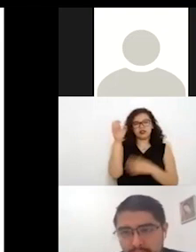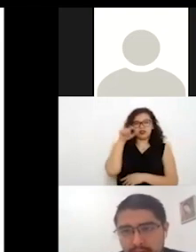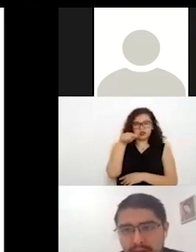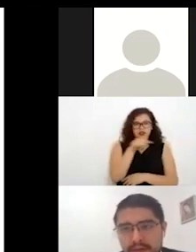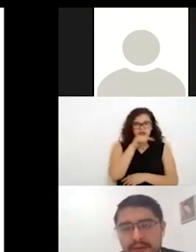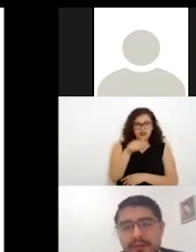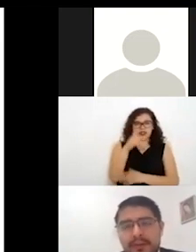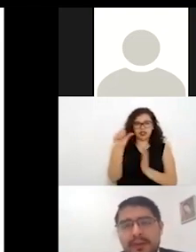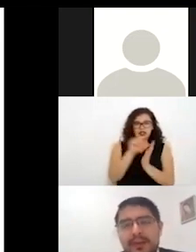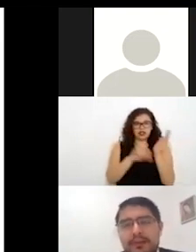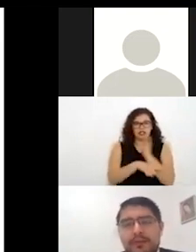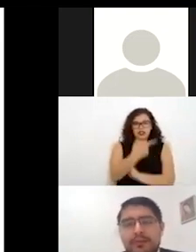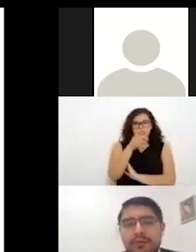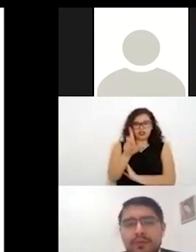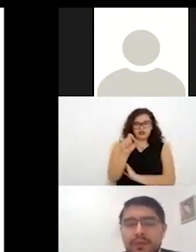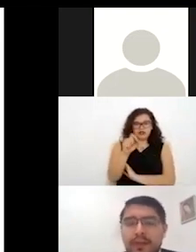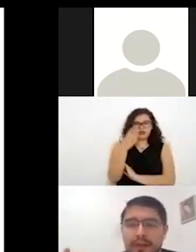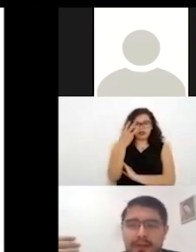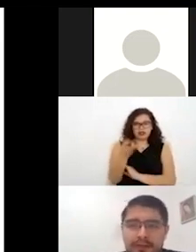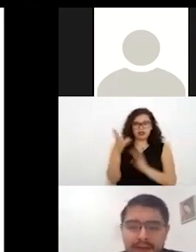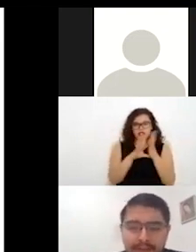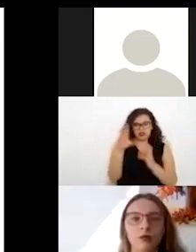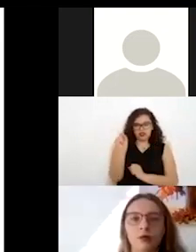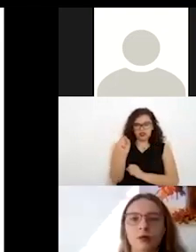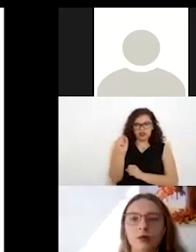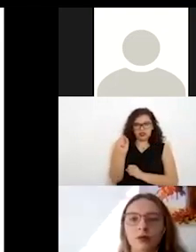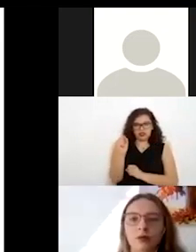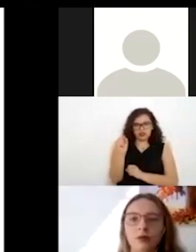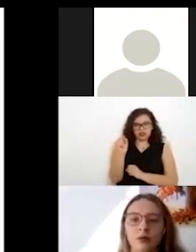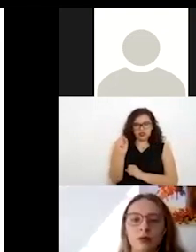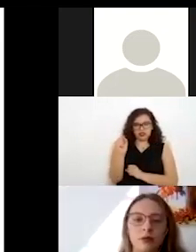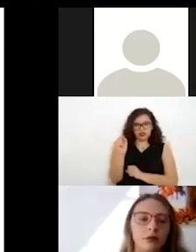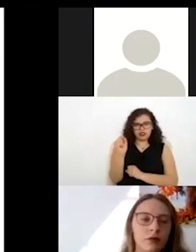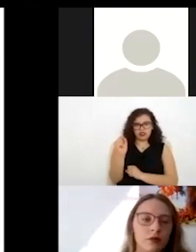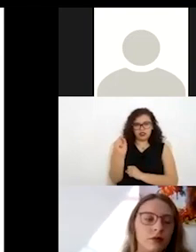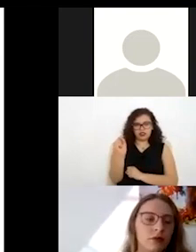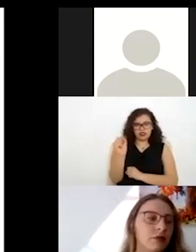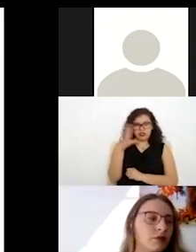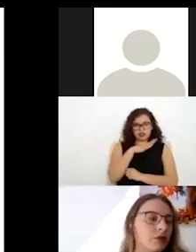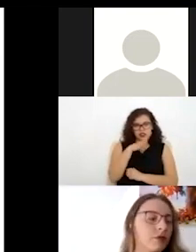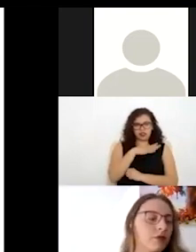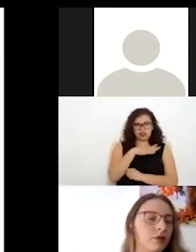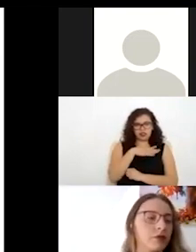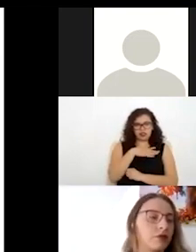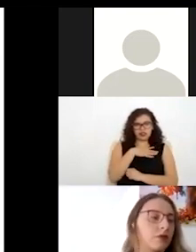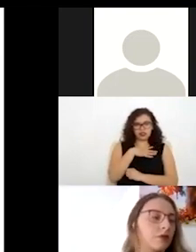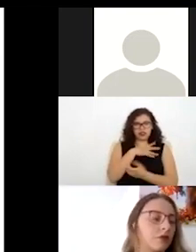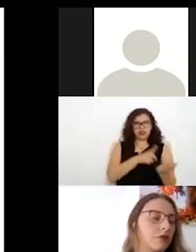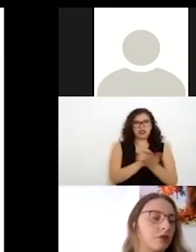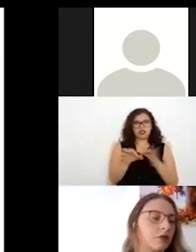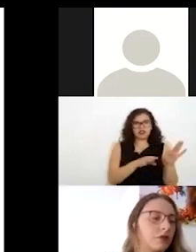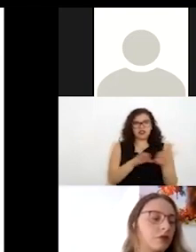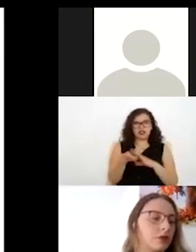su artículo 123 en la Constitución, se contempla que el derecho al trabajo va a ser un